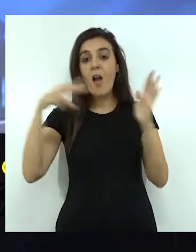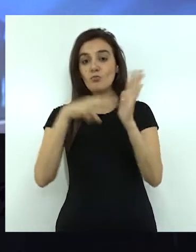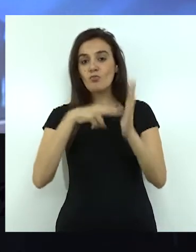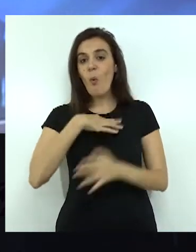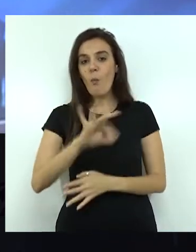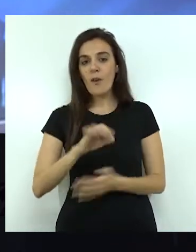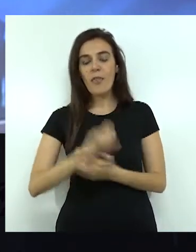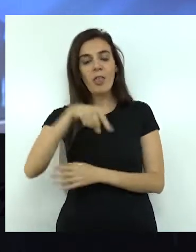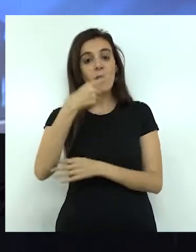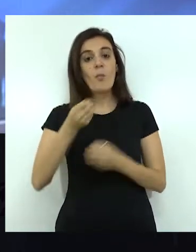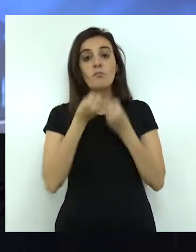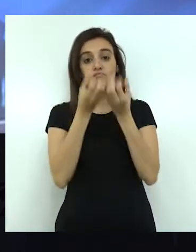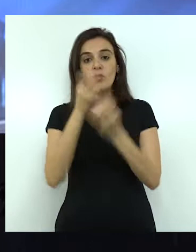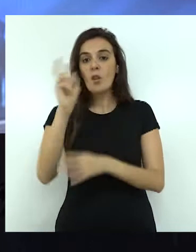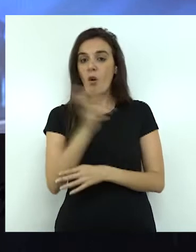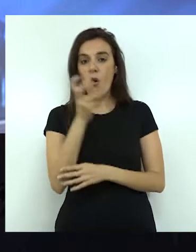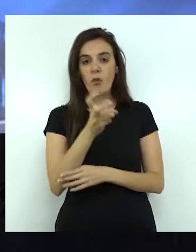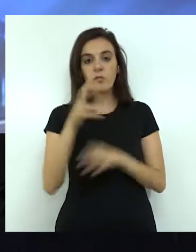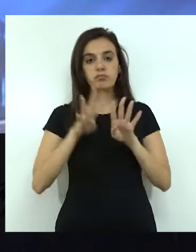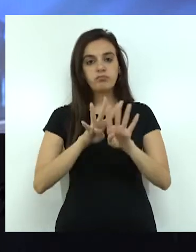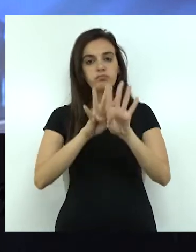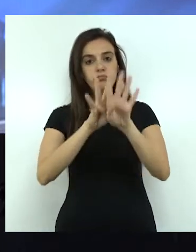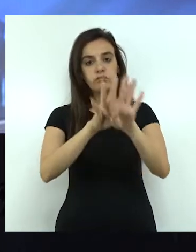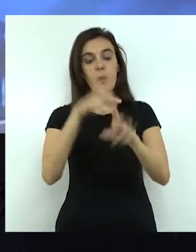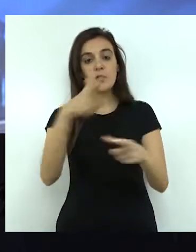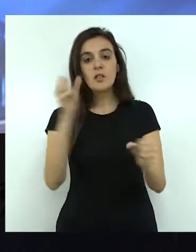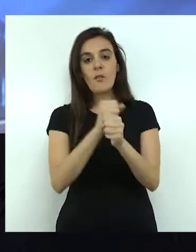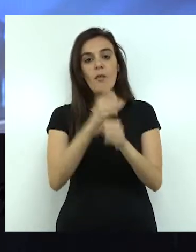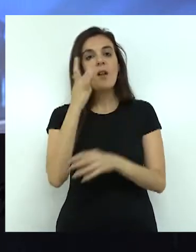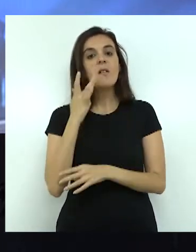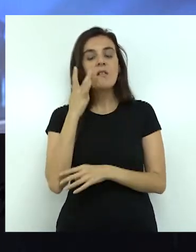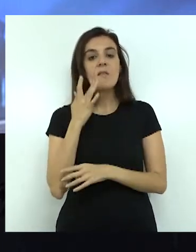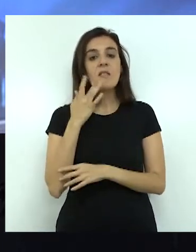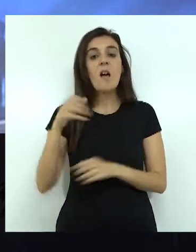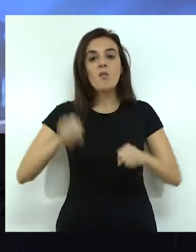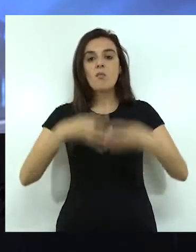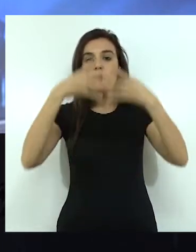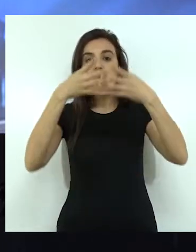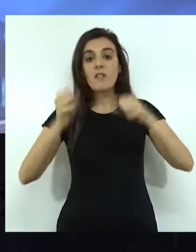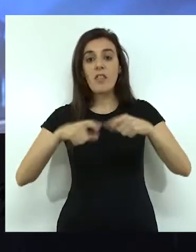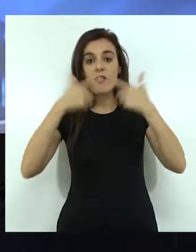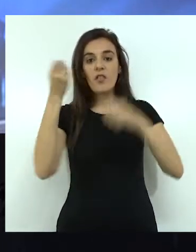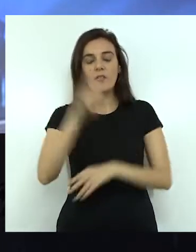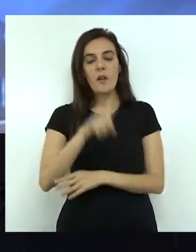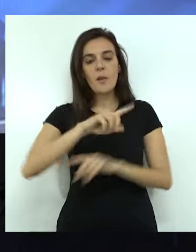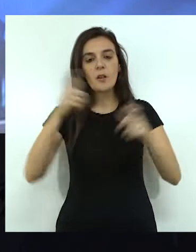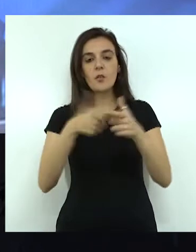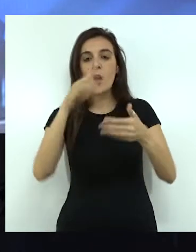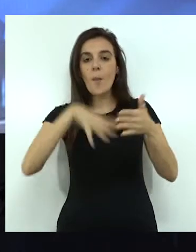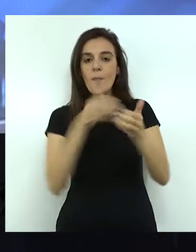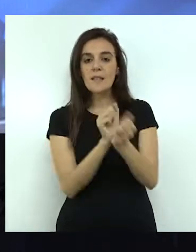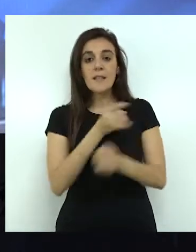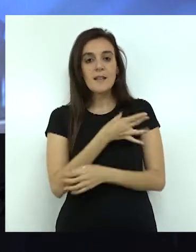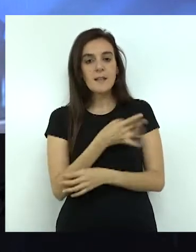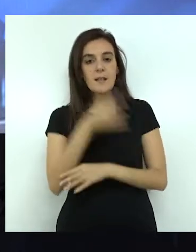entidad otras noticias del lunes eran la concentración de las trabajadoras de limpieza de locales y edificios la reunión en la prisión entre los